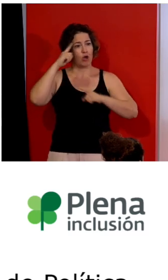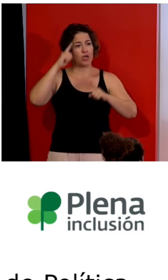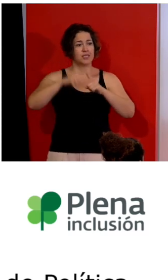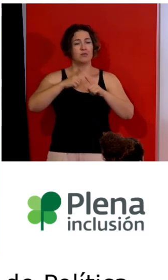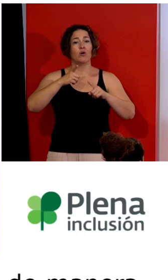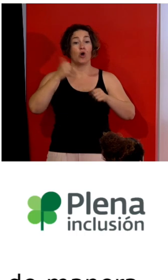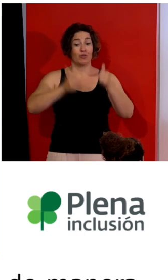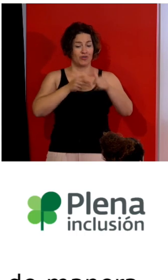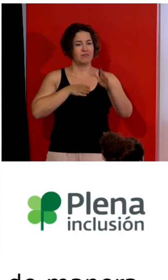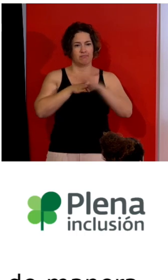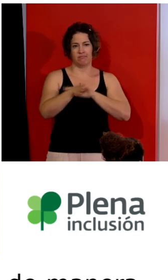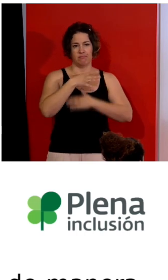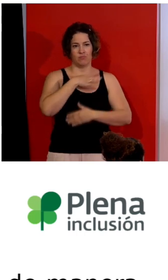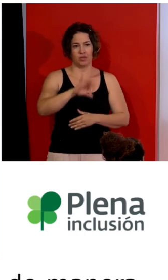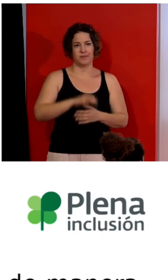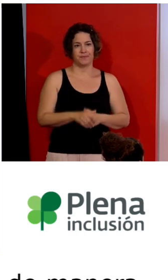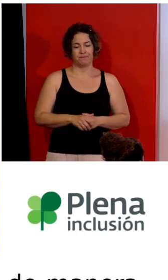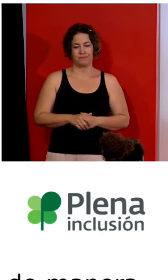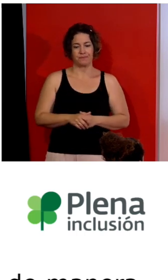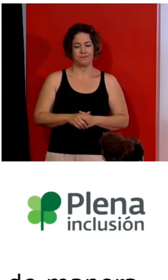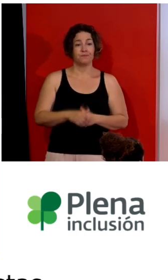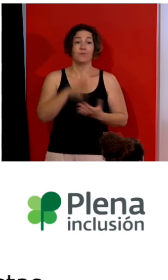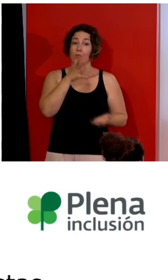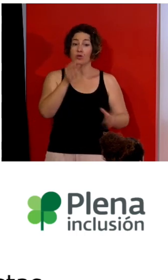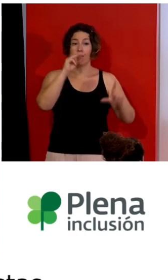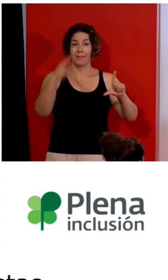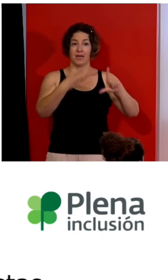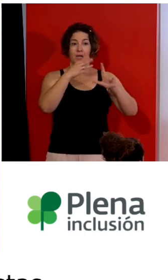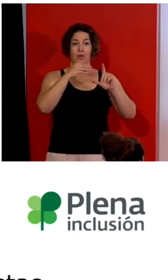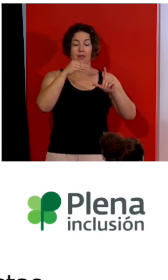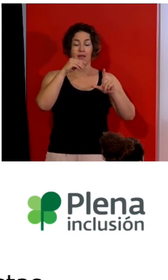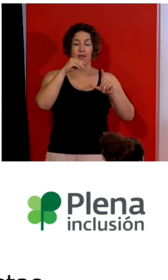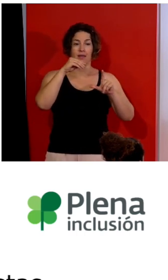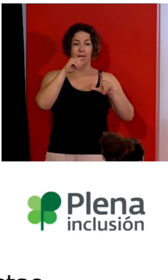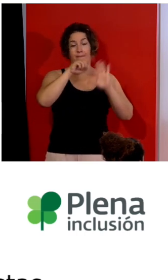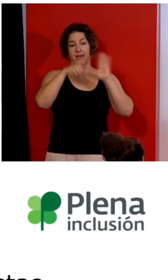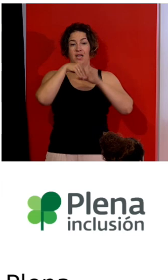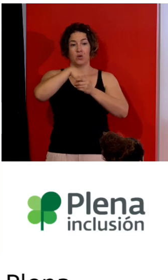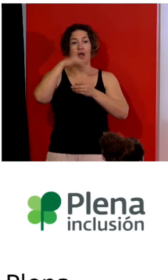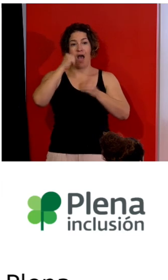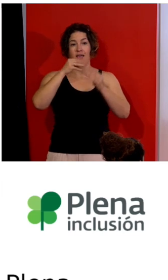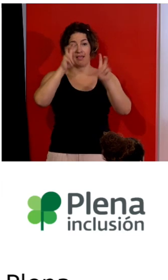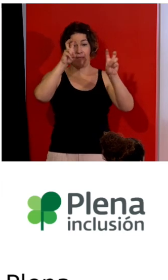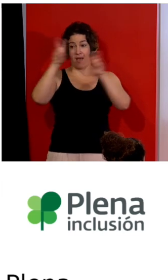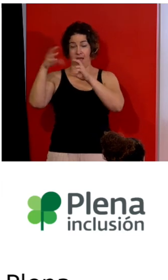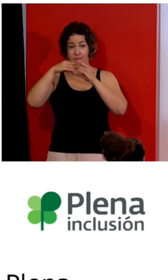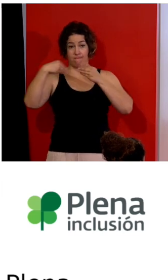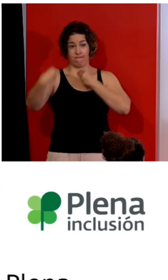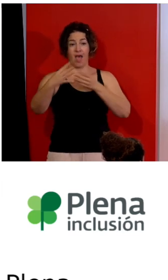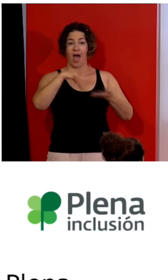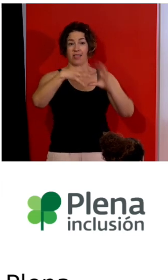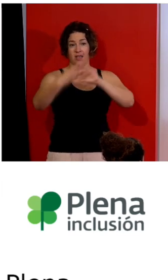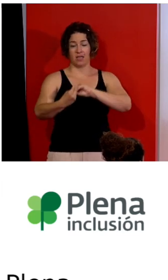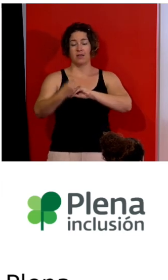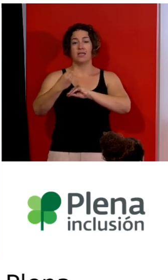accesibles estas oposiciones y por ello en la web de Plena Inclusión se encuentran los temarios adaptados e información en